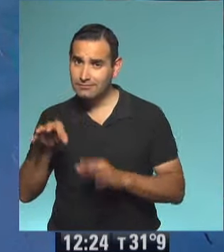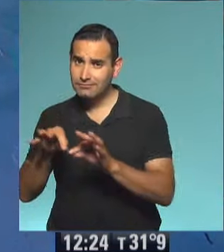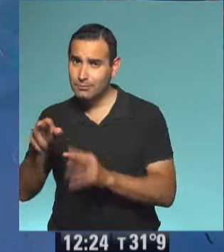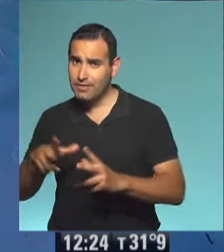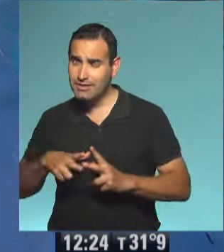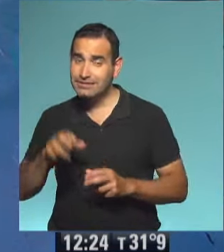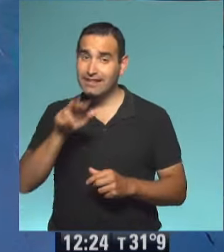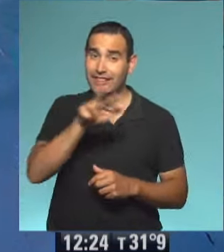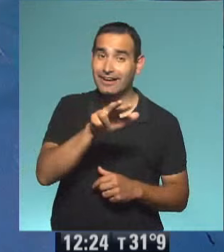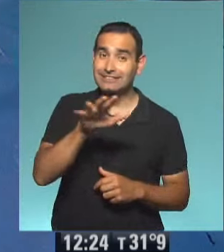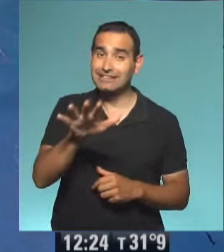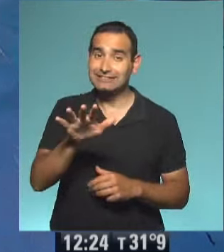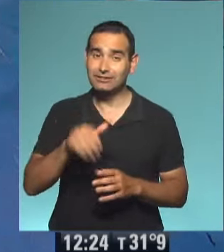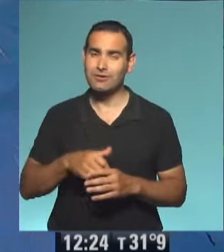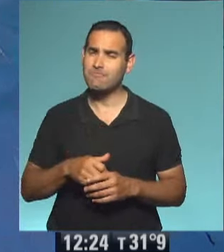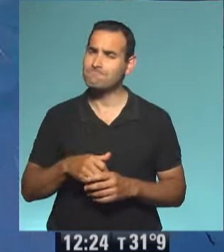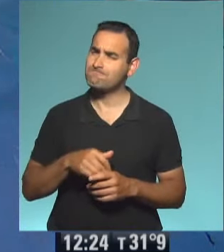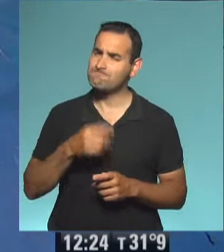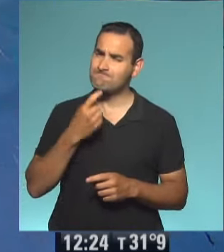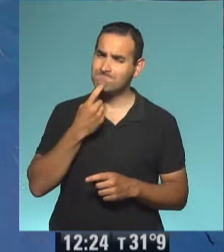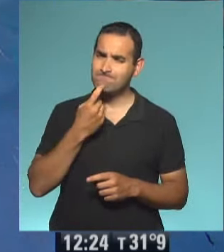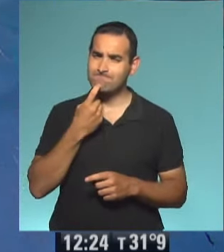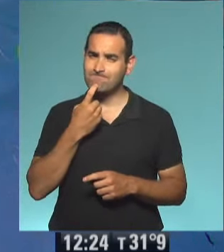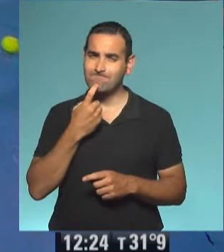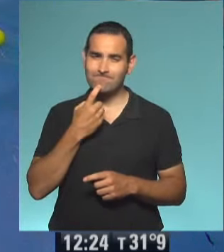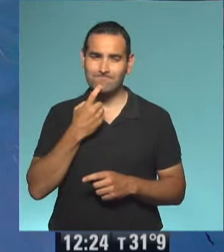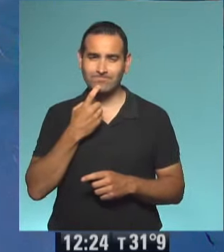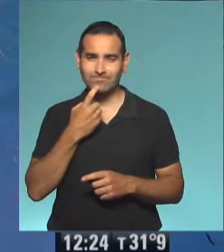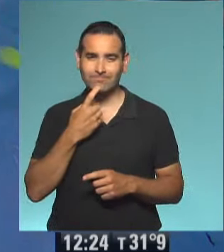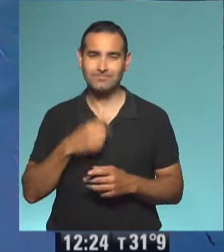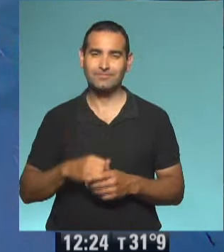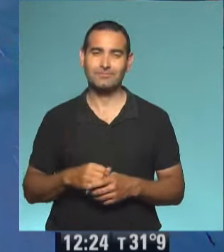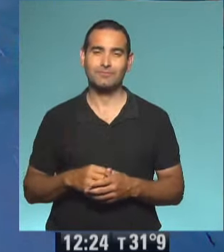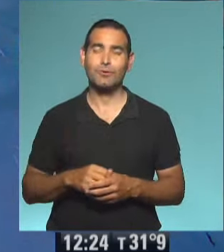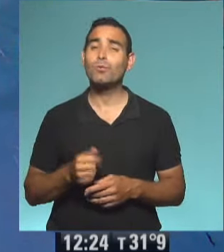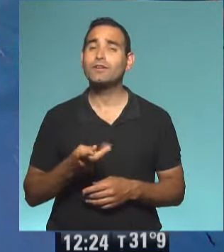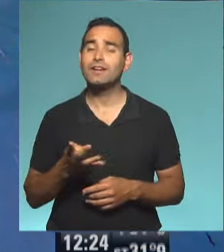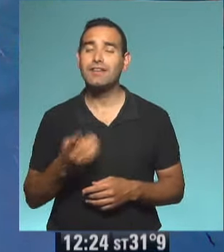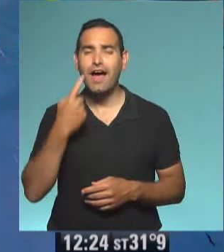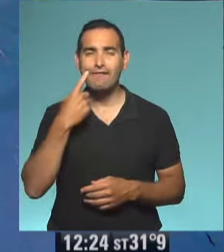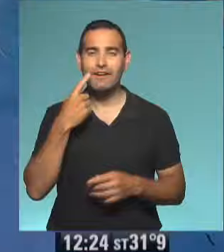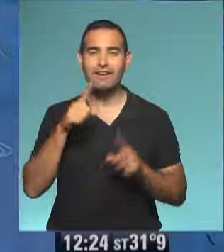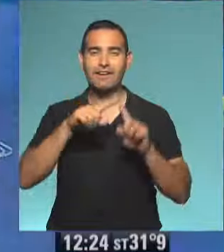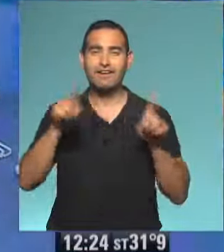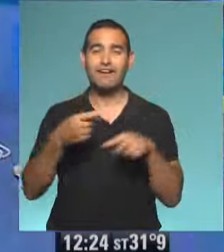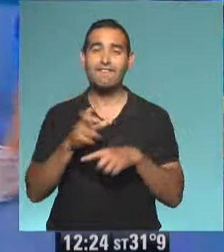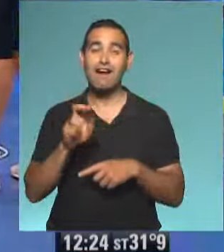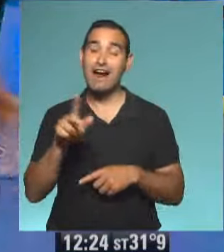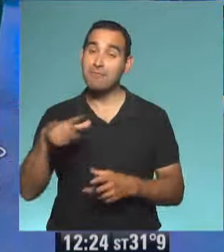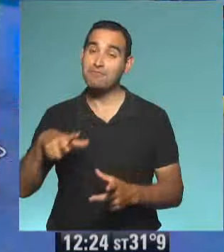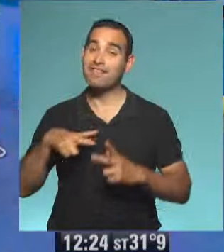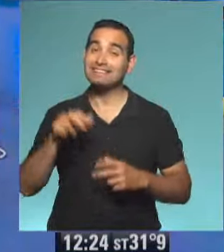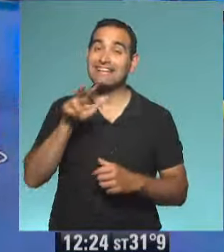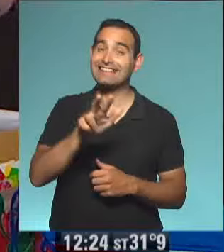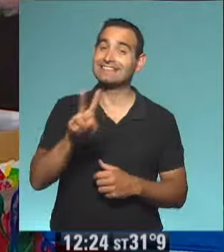fueron 35. 35. No sé, ahí está. ¿Cuántas fueron? 32. ¿Cuántas fueron? El bar. A mí me dicen